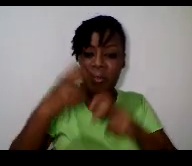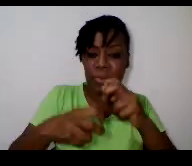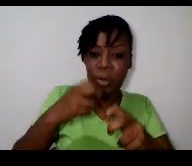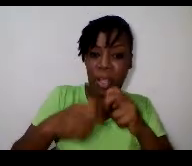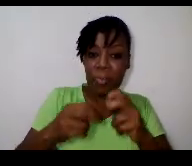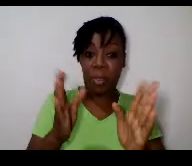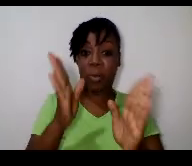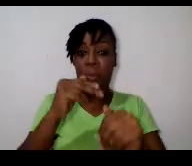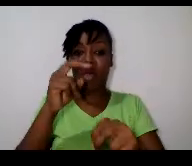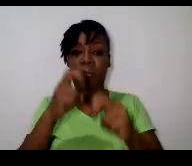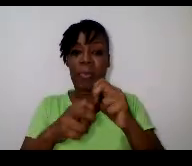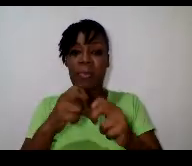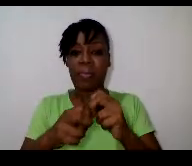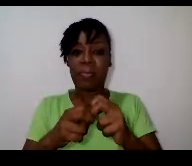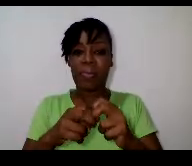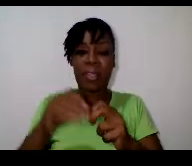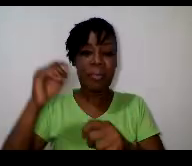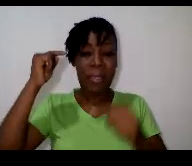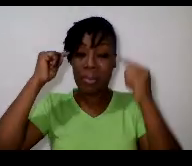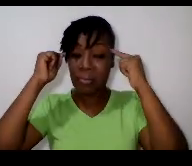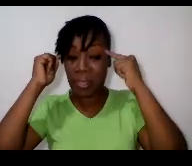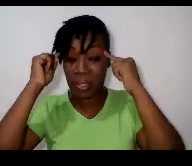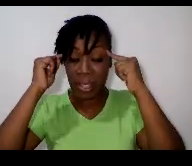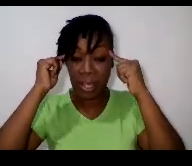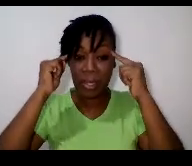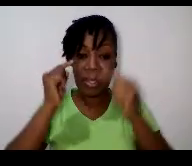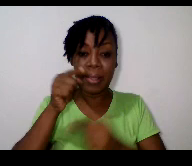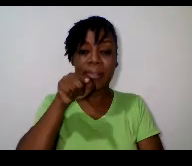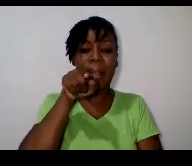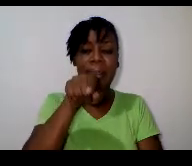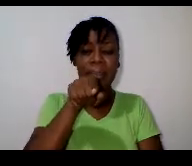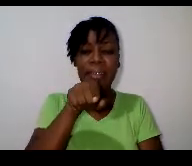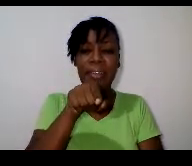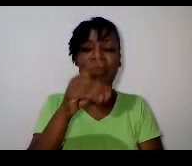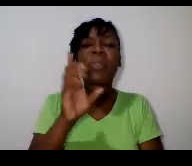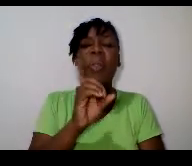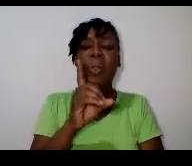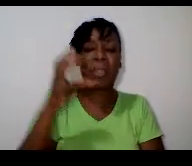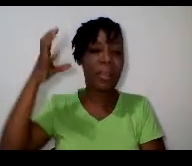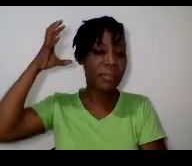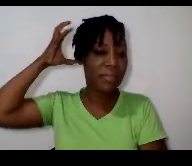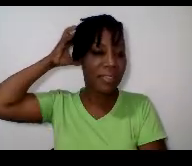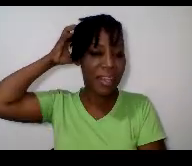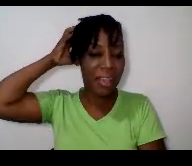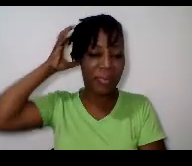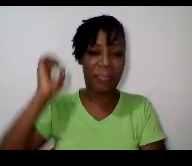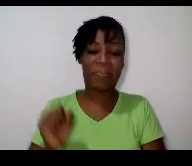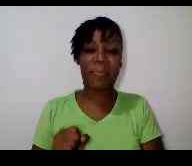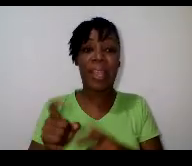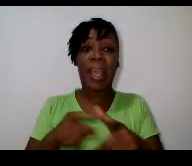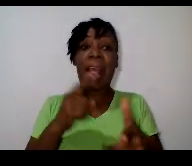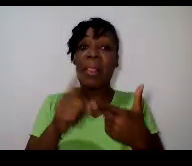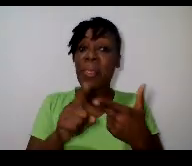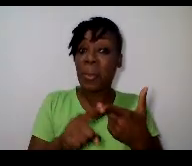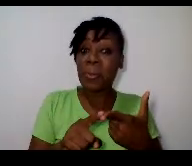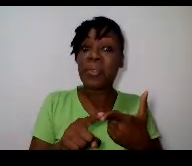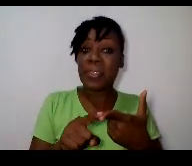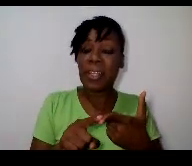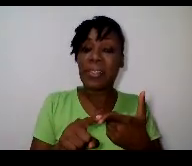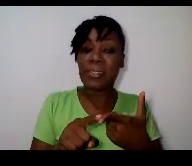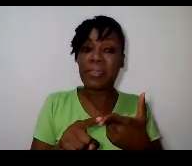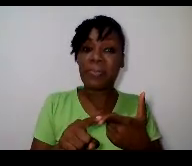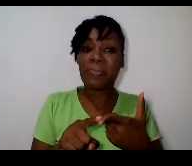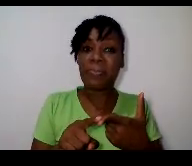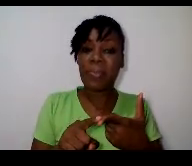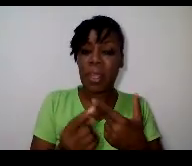problemas mentales, está justamente en este cerebro. Y entonces resulta ser que muchos